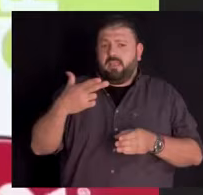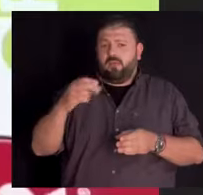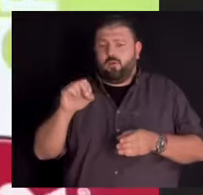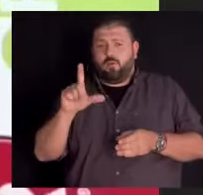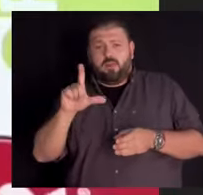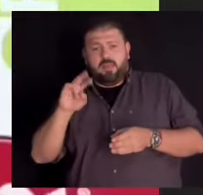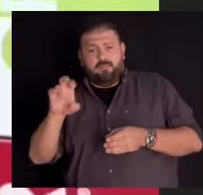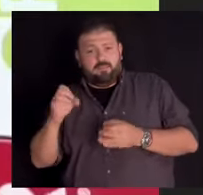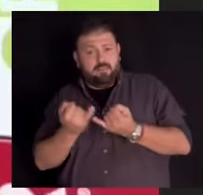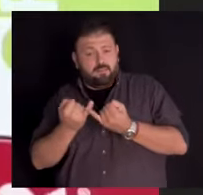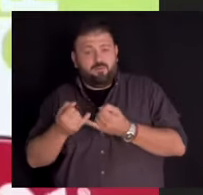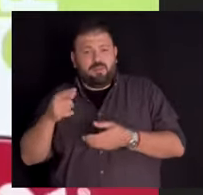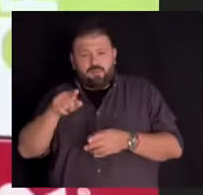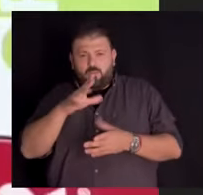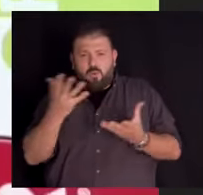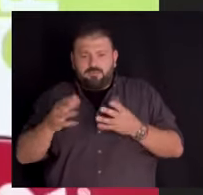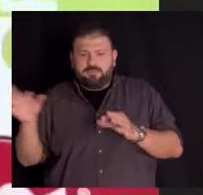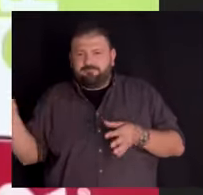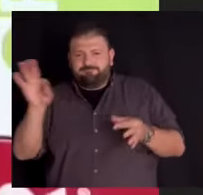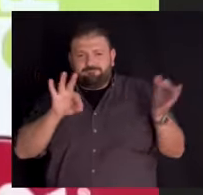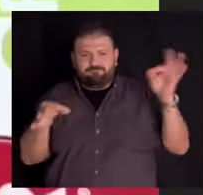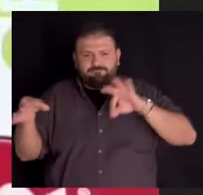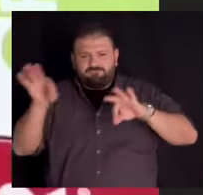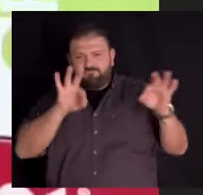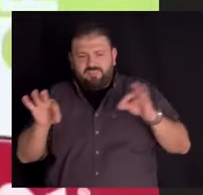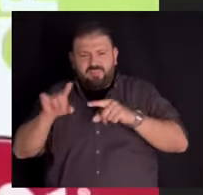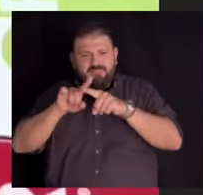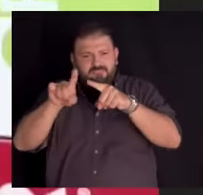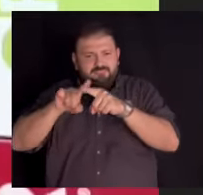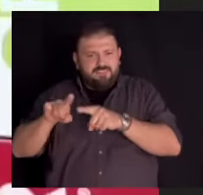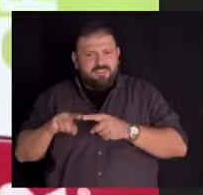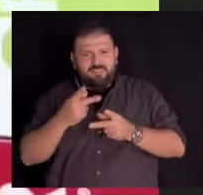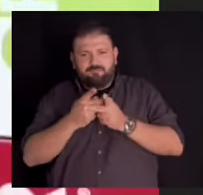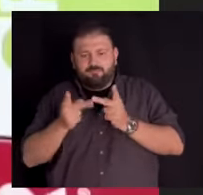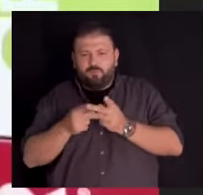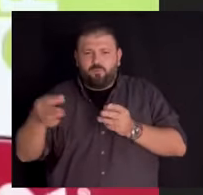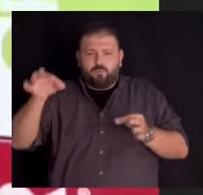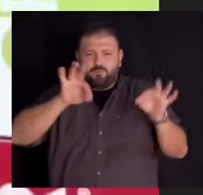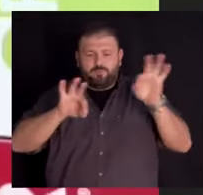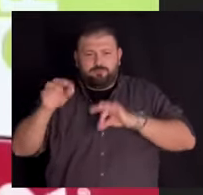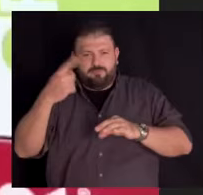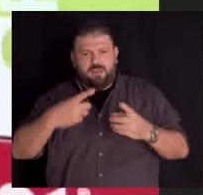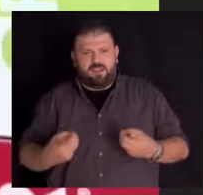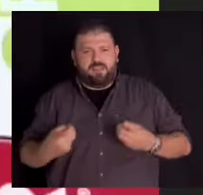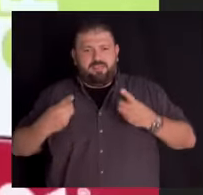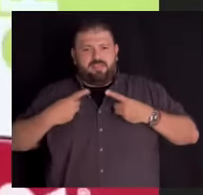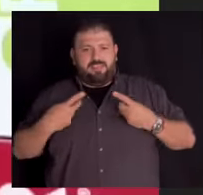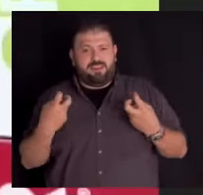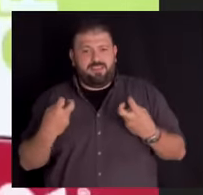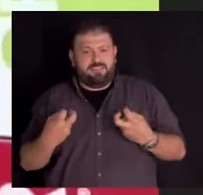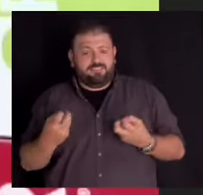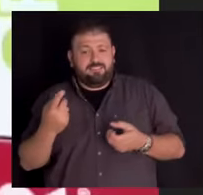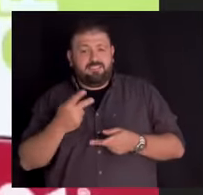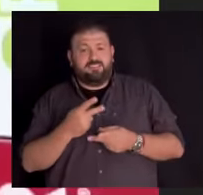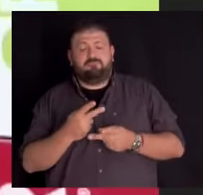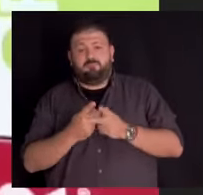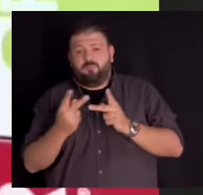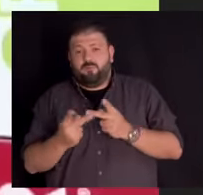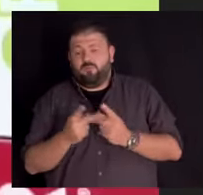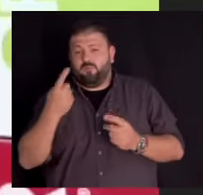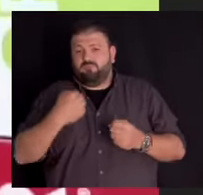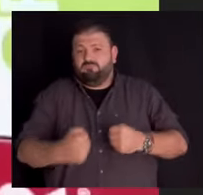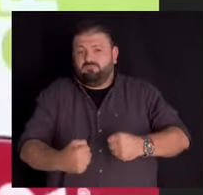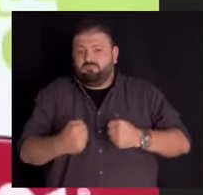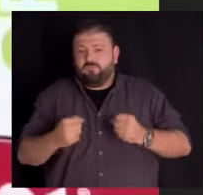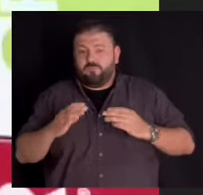que tú vas armando esta serie de combinaciones de productos para poderle dar a nuestro cuerpo eso que necesitamos.